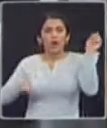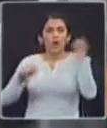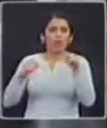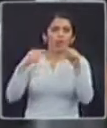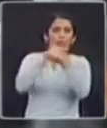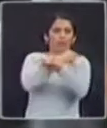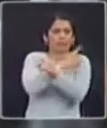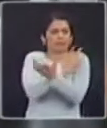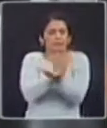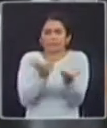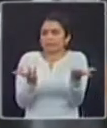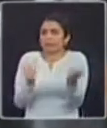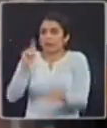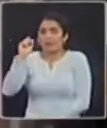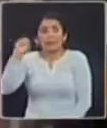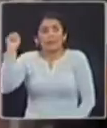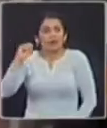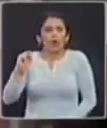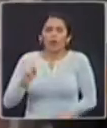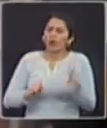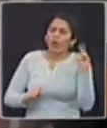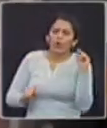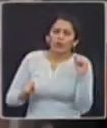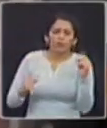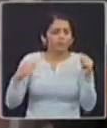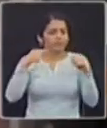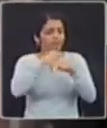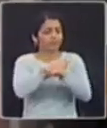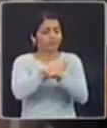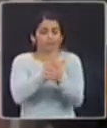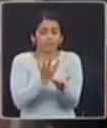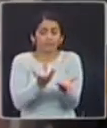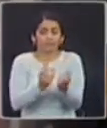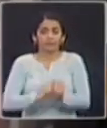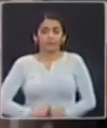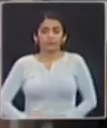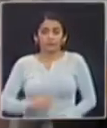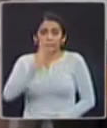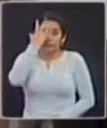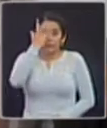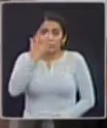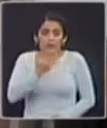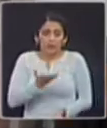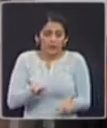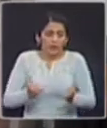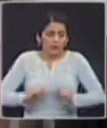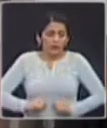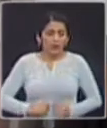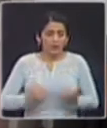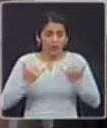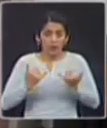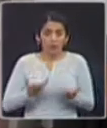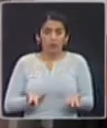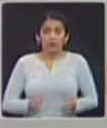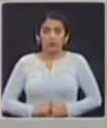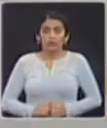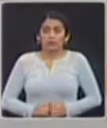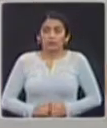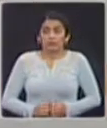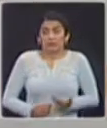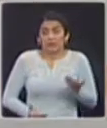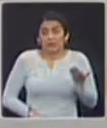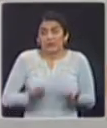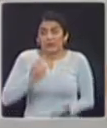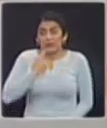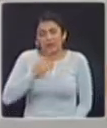otros legisladores que apoyan esa posibilidad y también la cuestionan, el hecho de solicitarle al segundo mandatario que renuncie, que